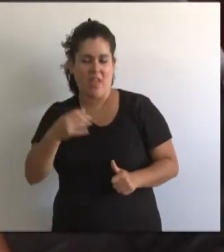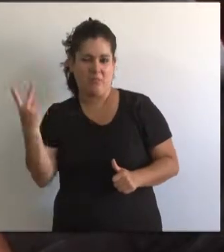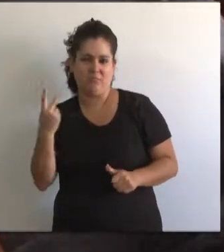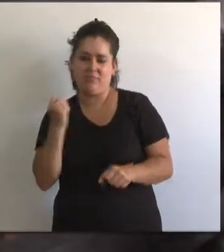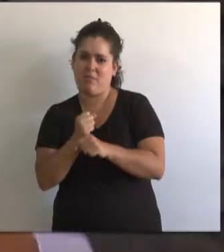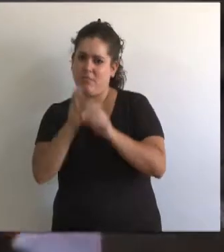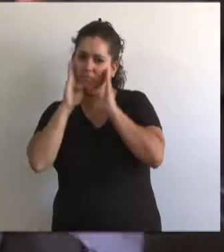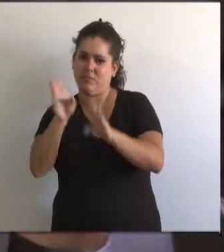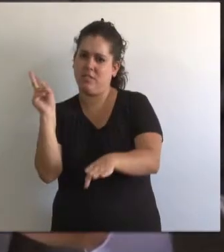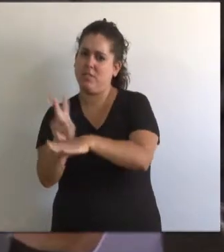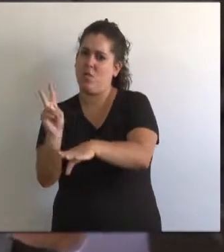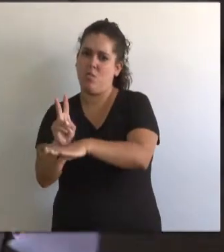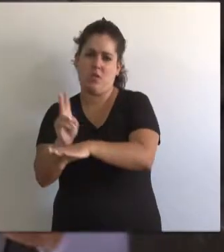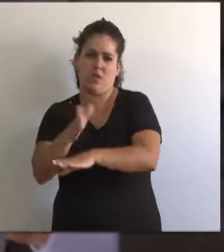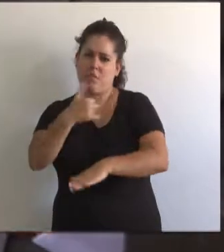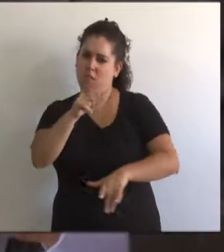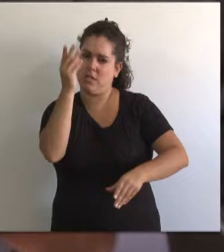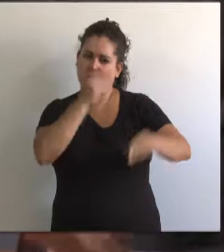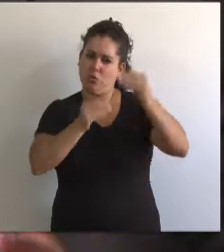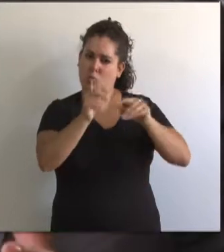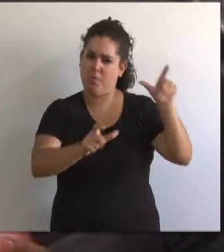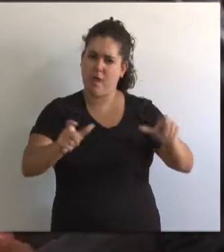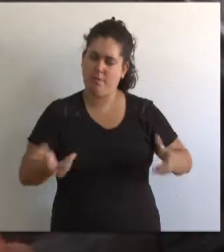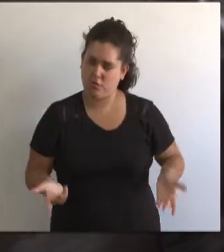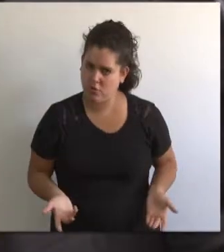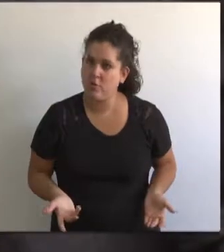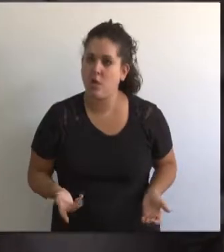seguridad, que es al que la gente primero le interesa y le